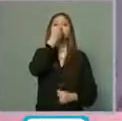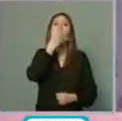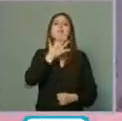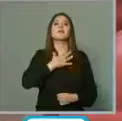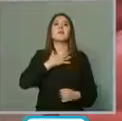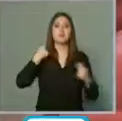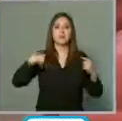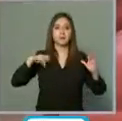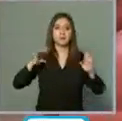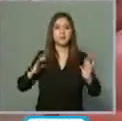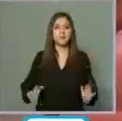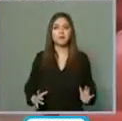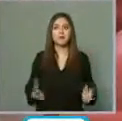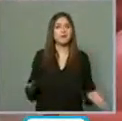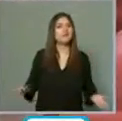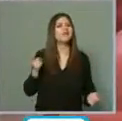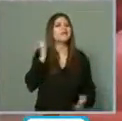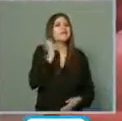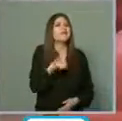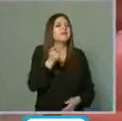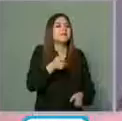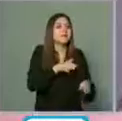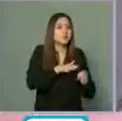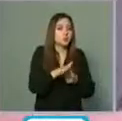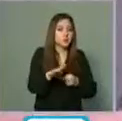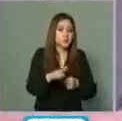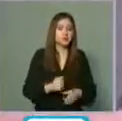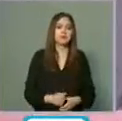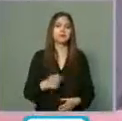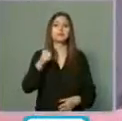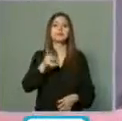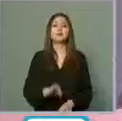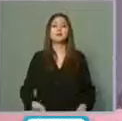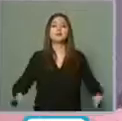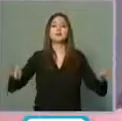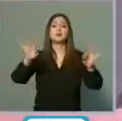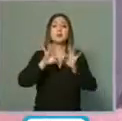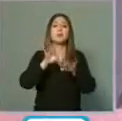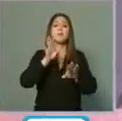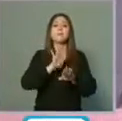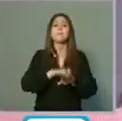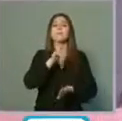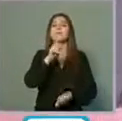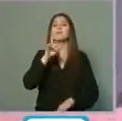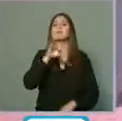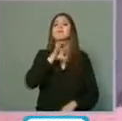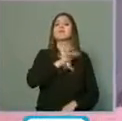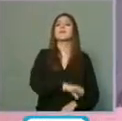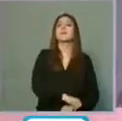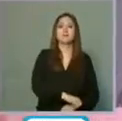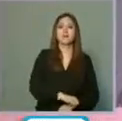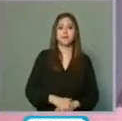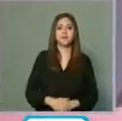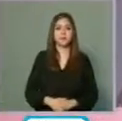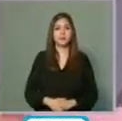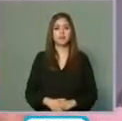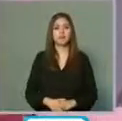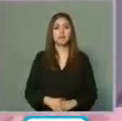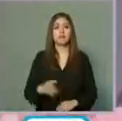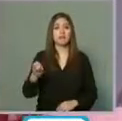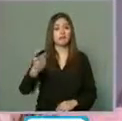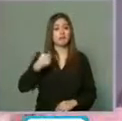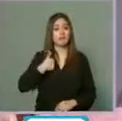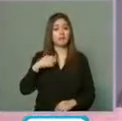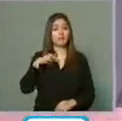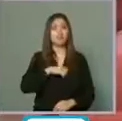ver, Entonces, ya quiero saber qué. Voy a hablar de los esenciales y voy a empezar por mi favorito porque estoy enamorada